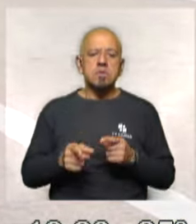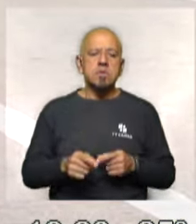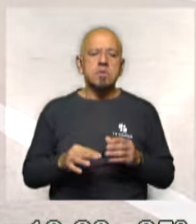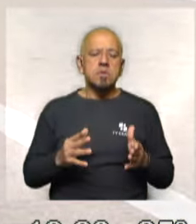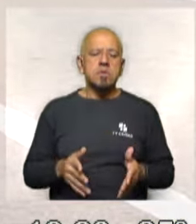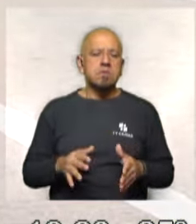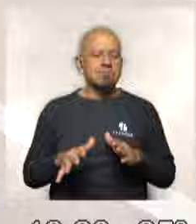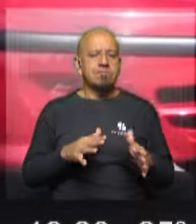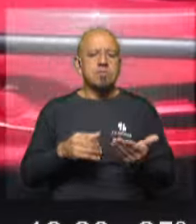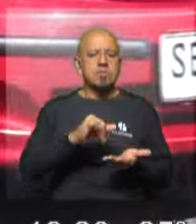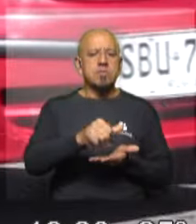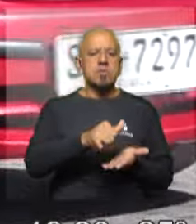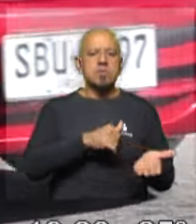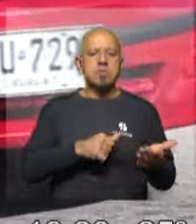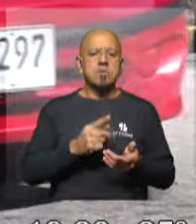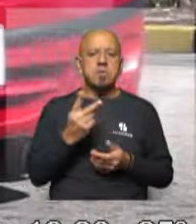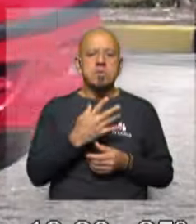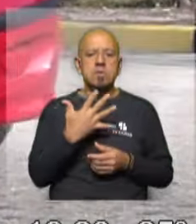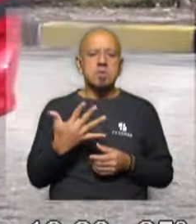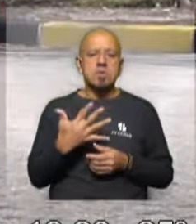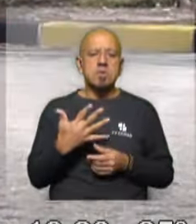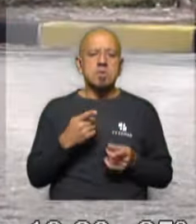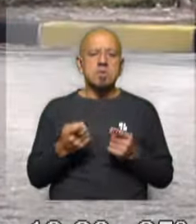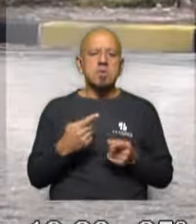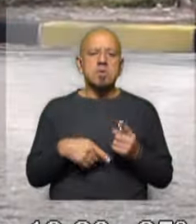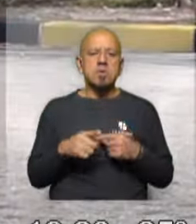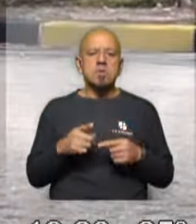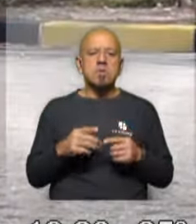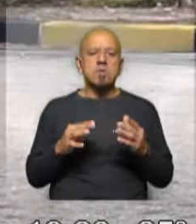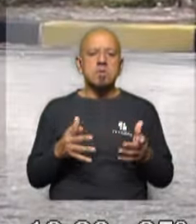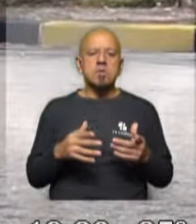25 clases con un chico de 18 a 25 clases.